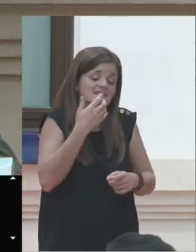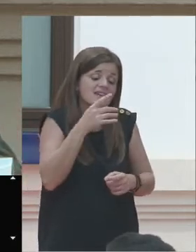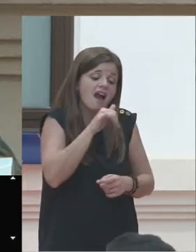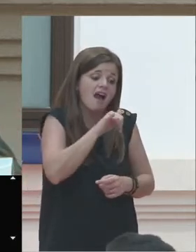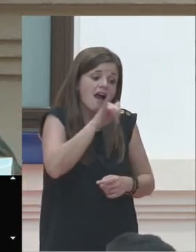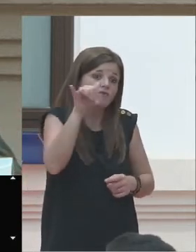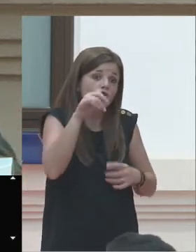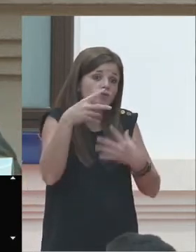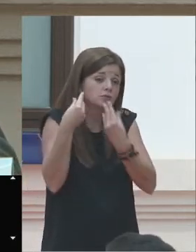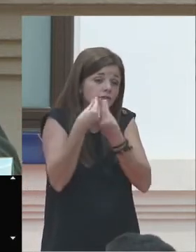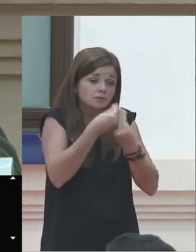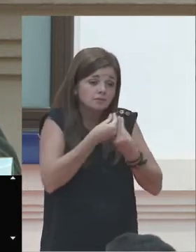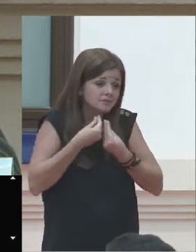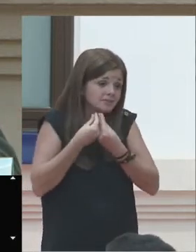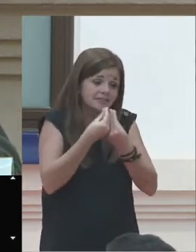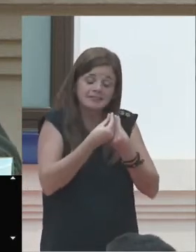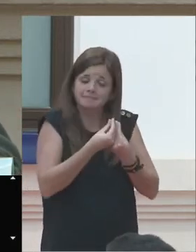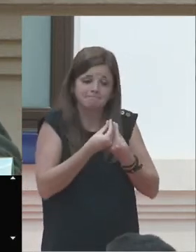capacidad completa,